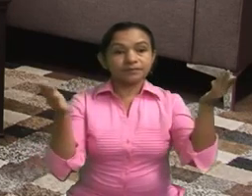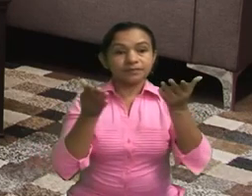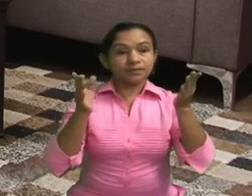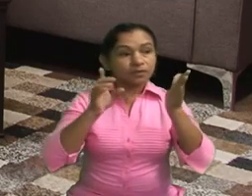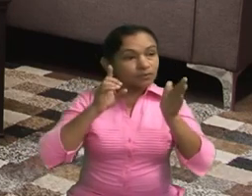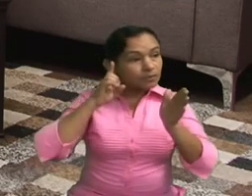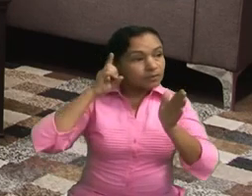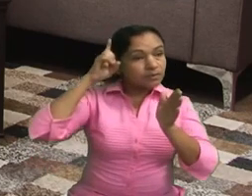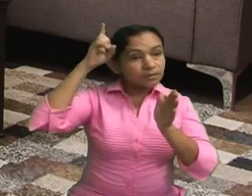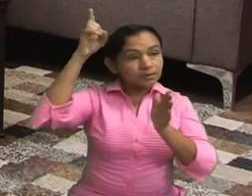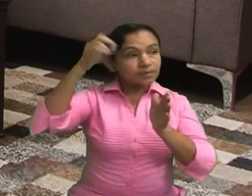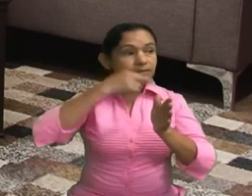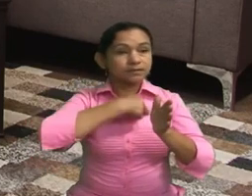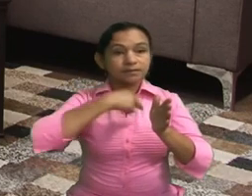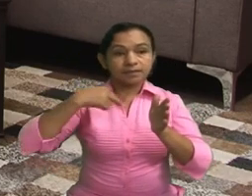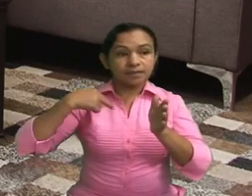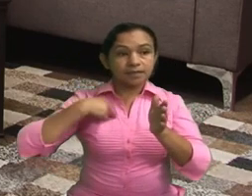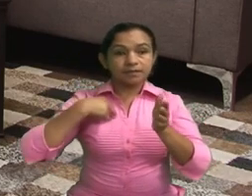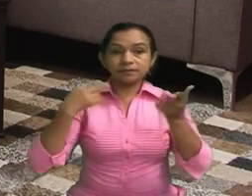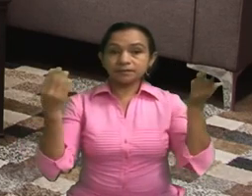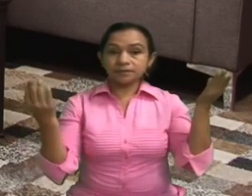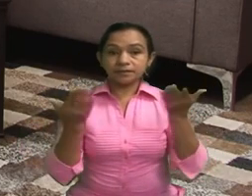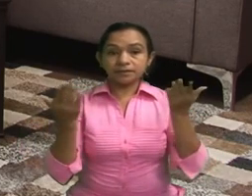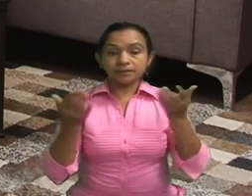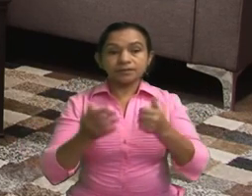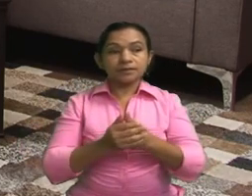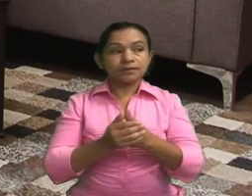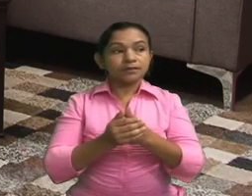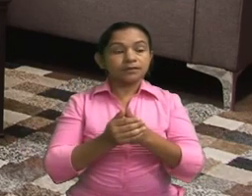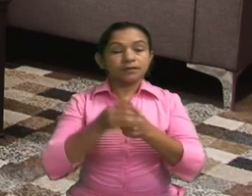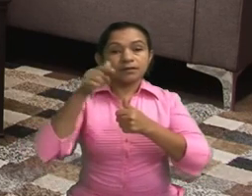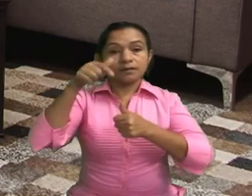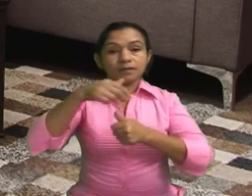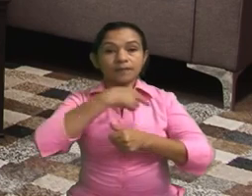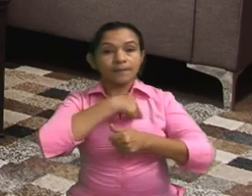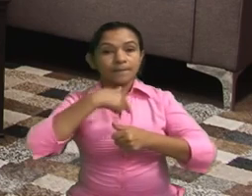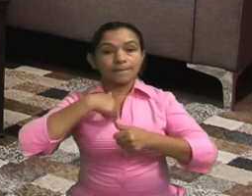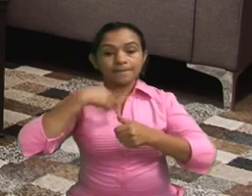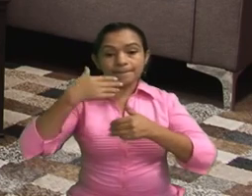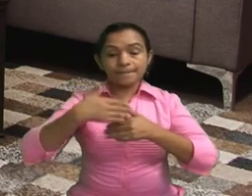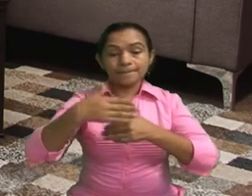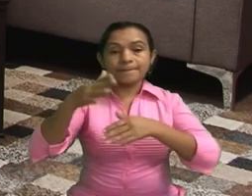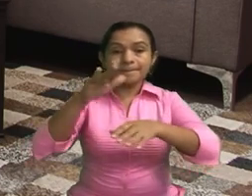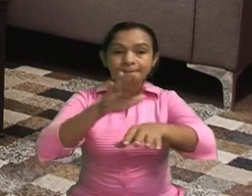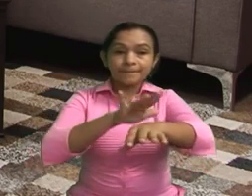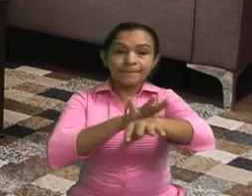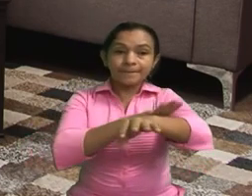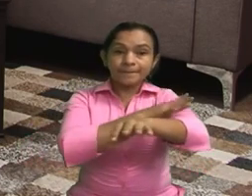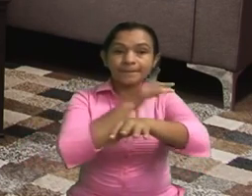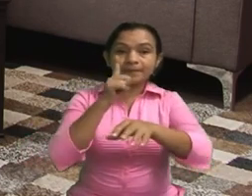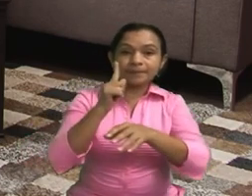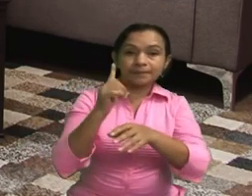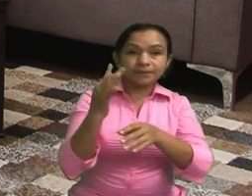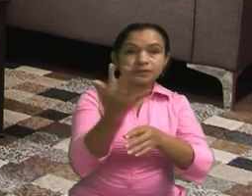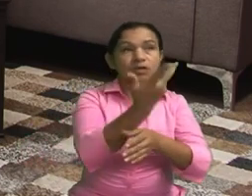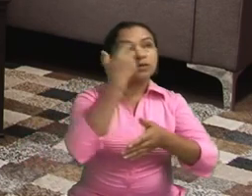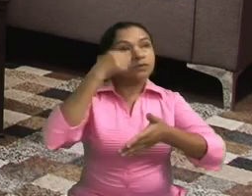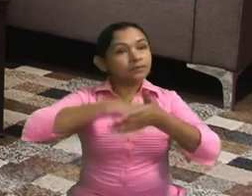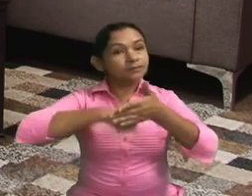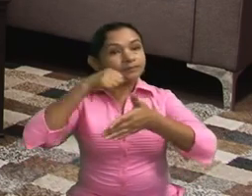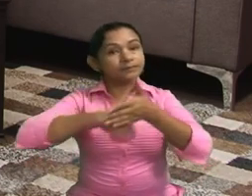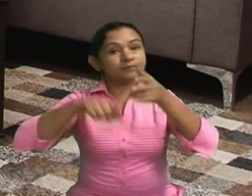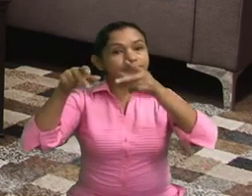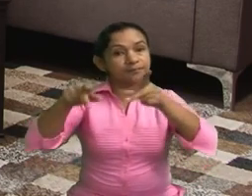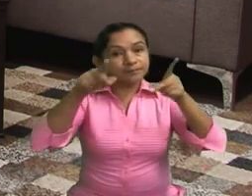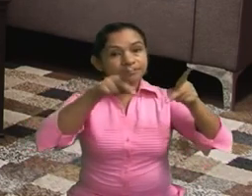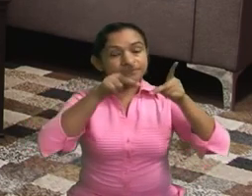desarrollando, lo que se viene realizando, a fin de que se visibilicen todos esos esfuerzos donde nuestra gente es